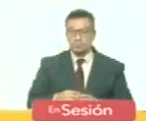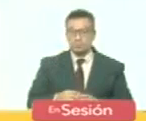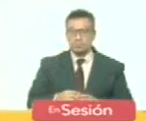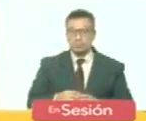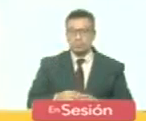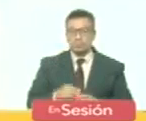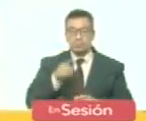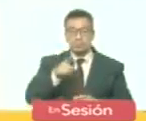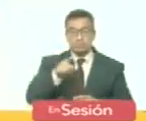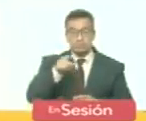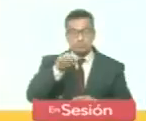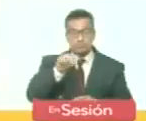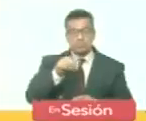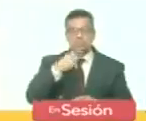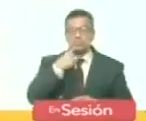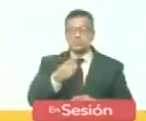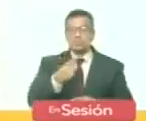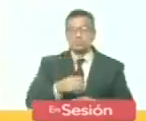En ese sentido,